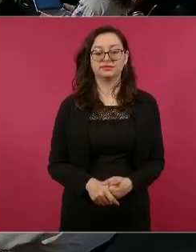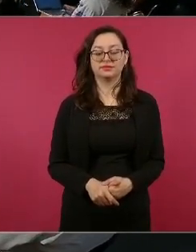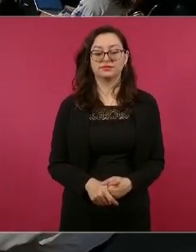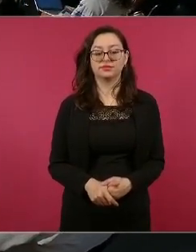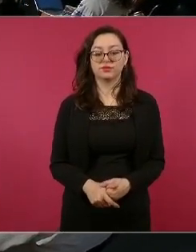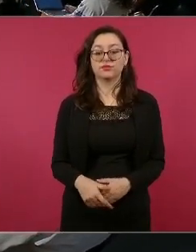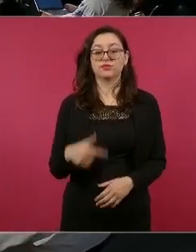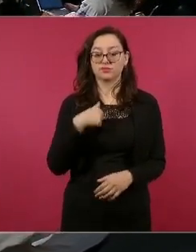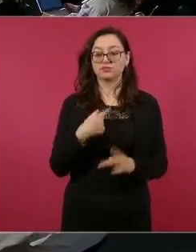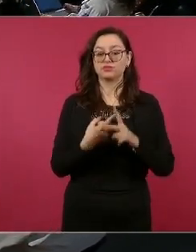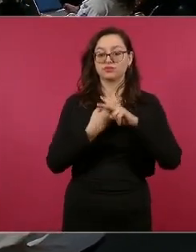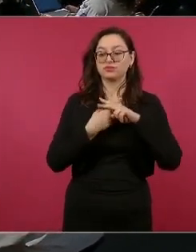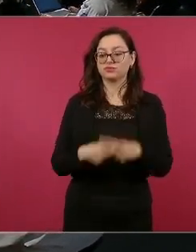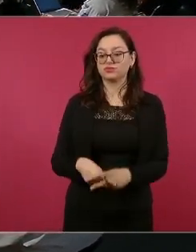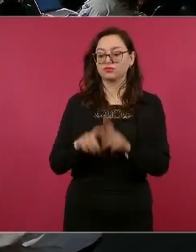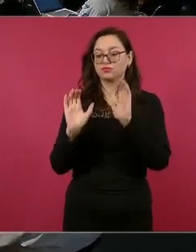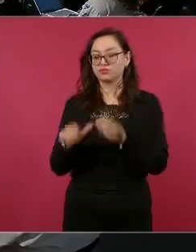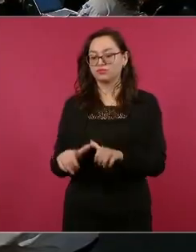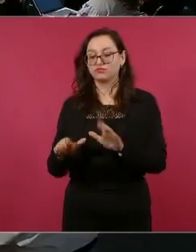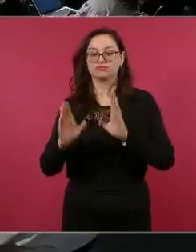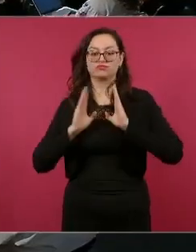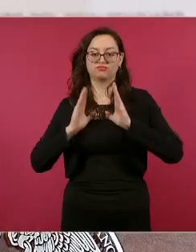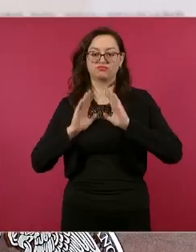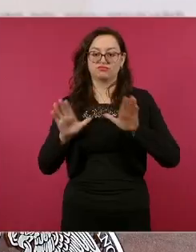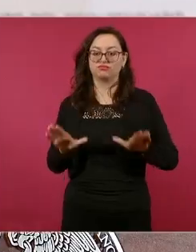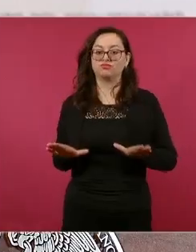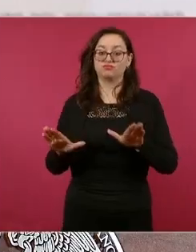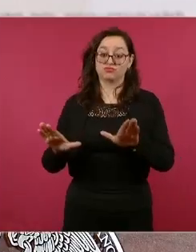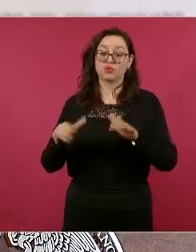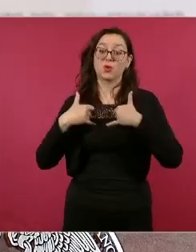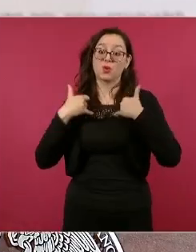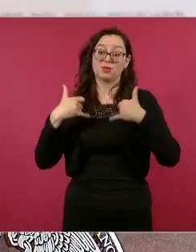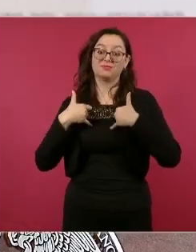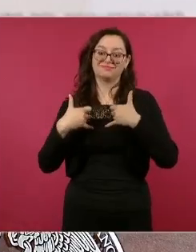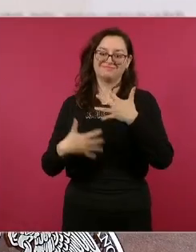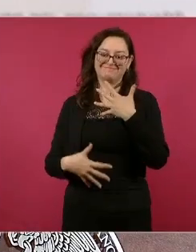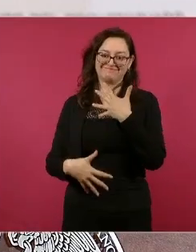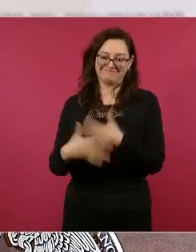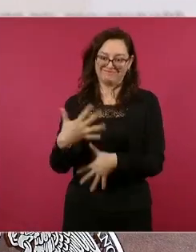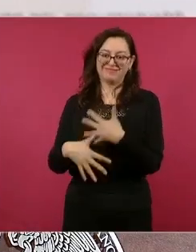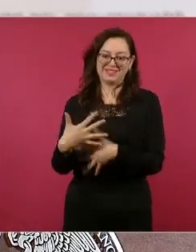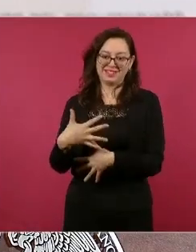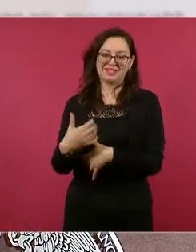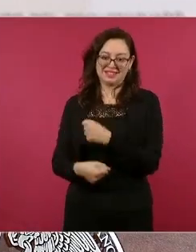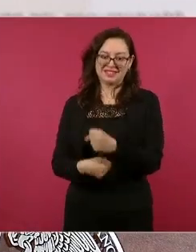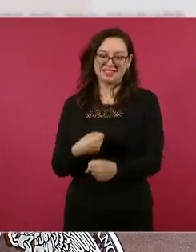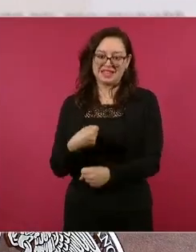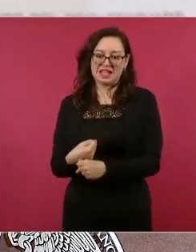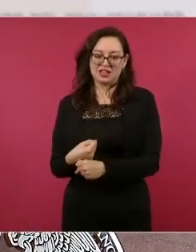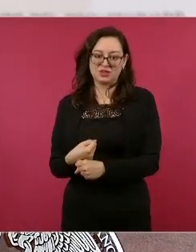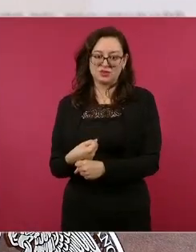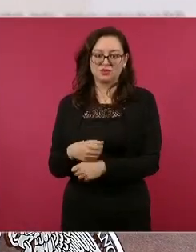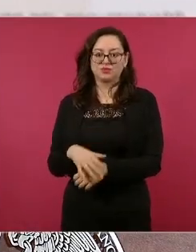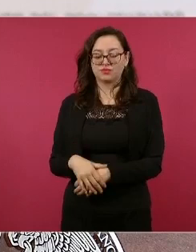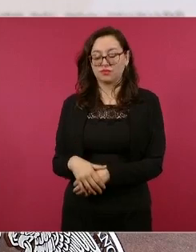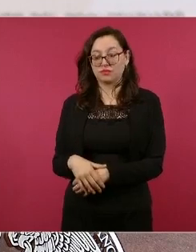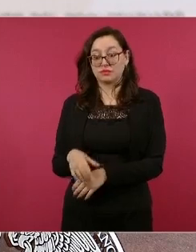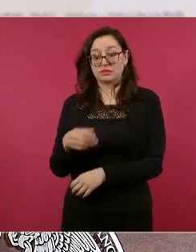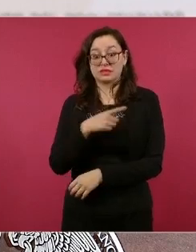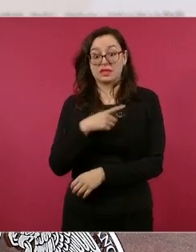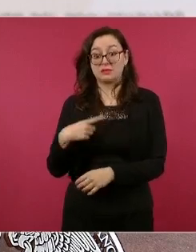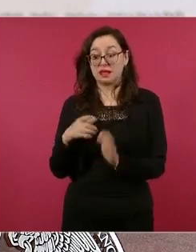Ingresé joven a la Fuerza Aérea, tenía 15 años, era la edad mínima, eran 16, obtuve una dispensa